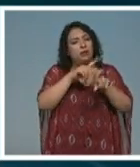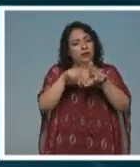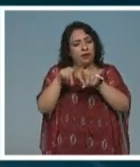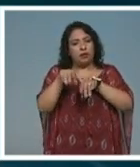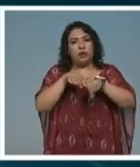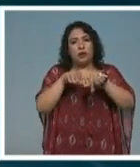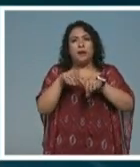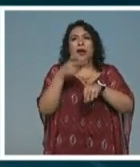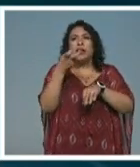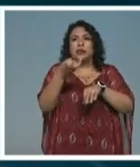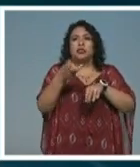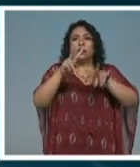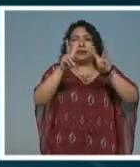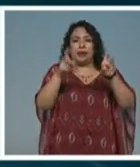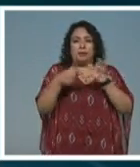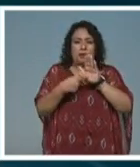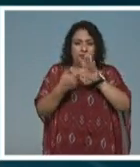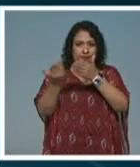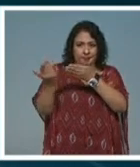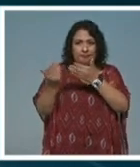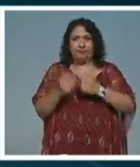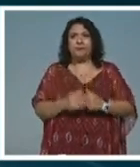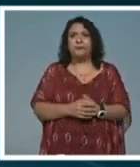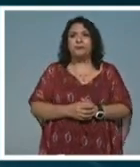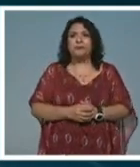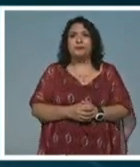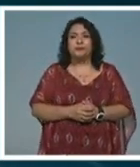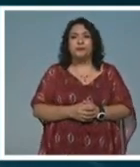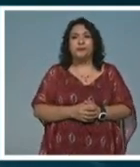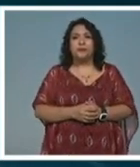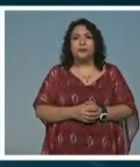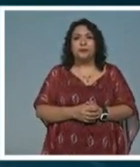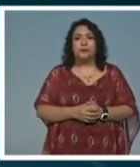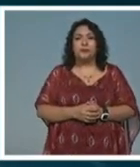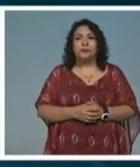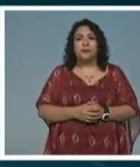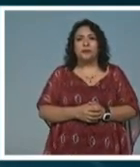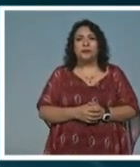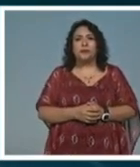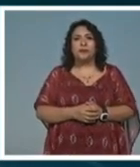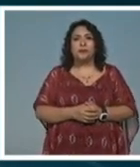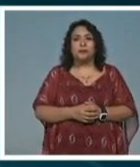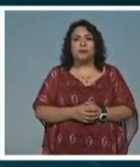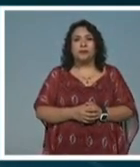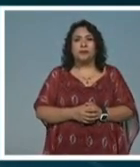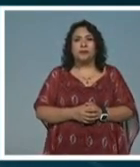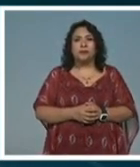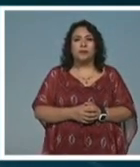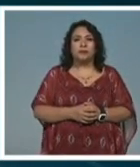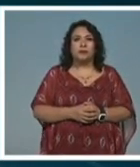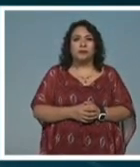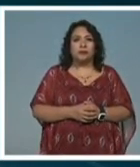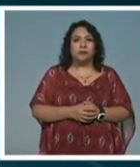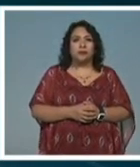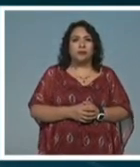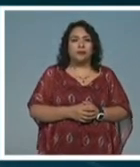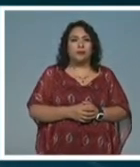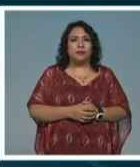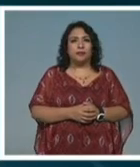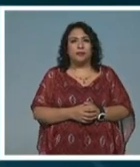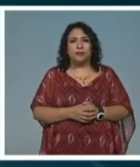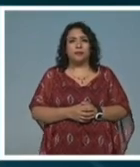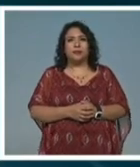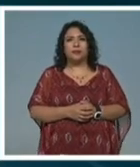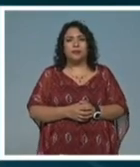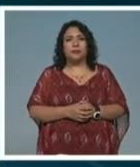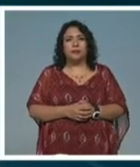les comento enseguida. ¡Nepal! ¡Qué mentiroso! Yo solo les decía